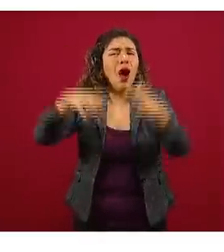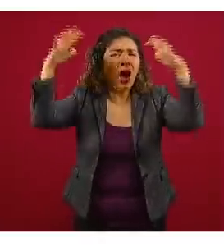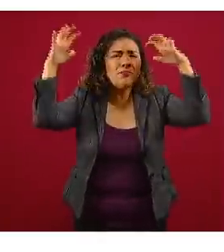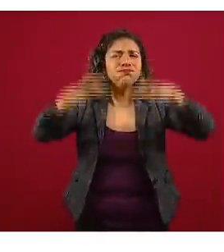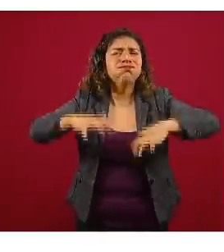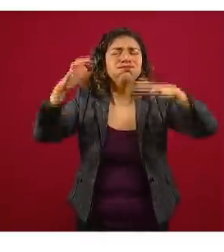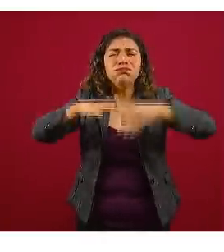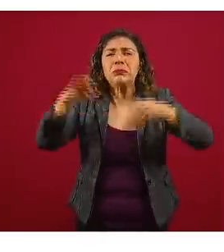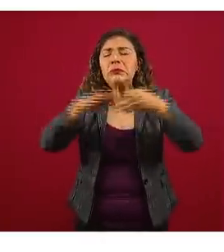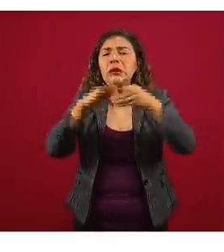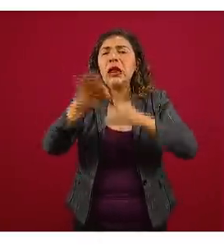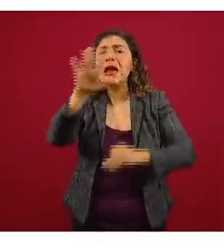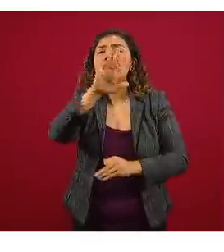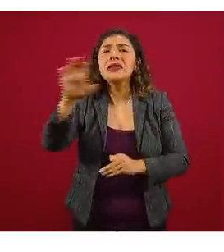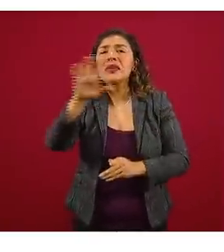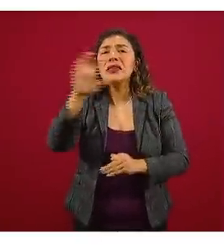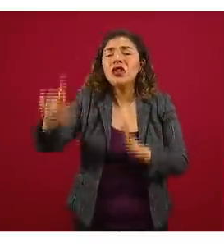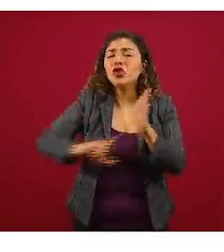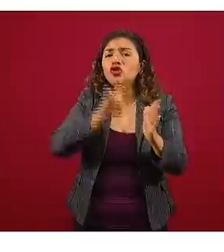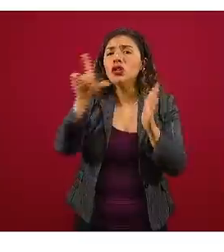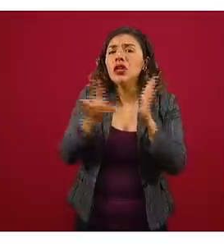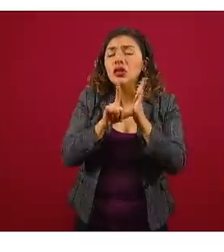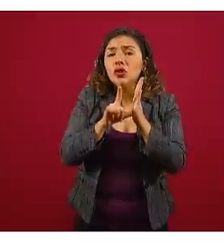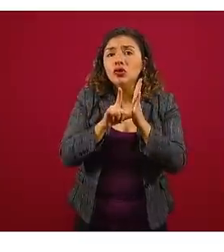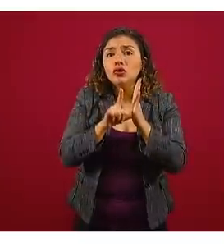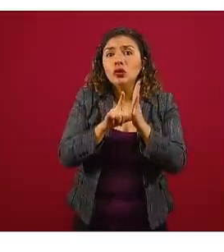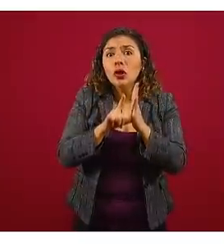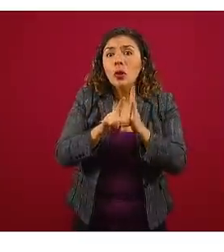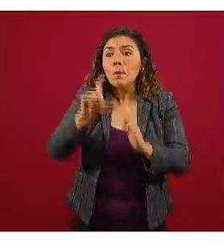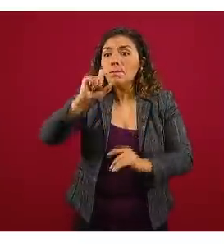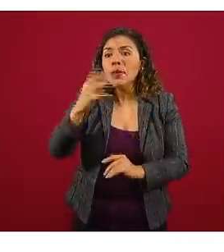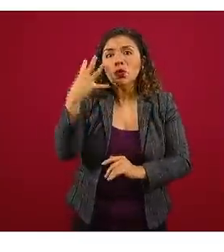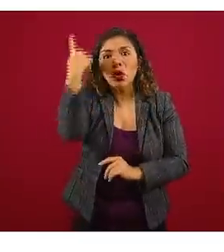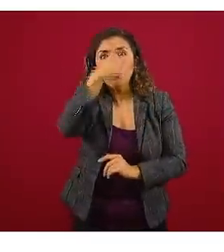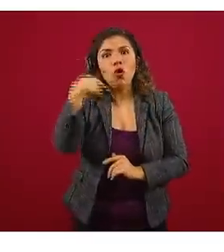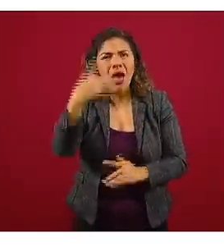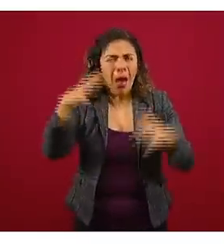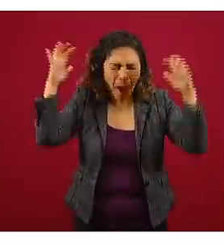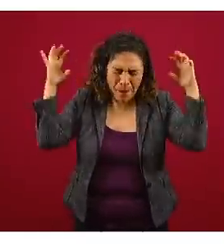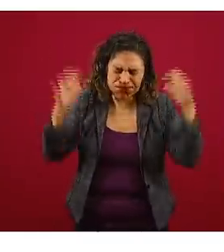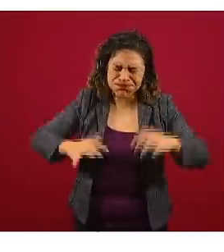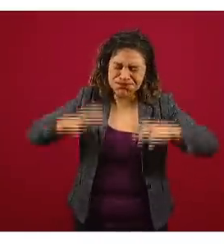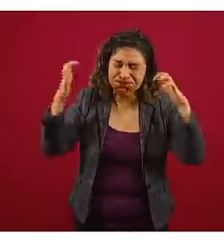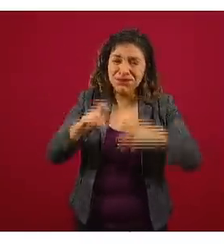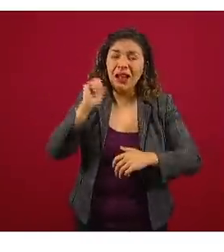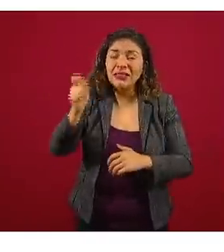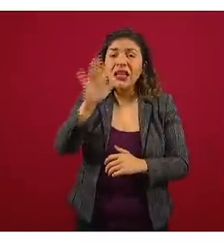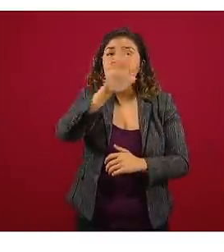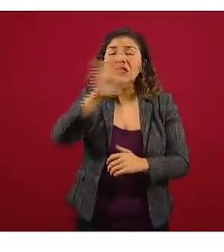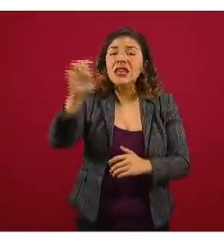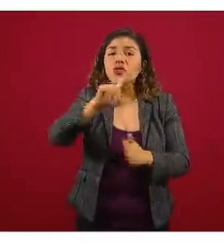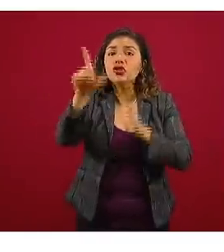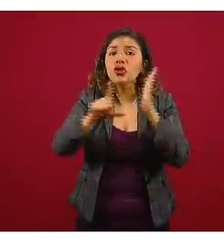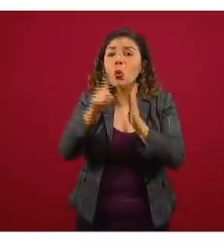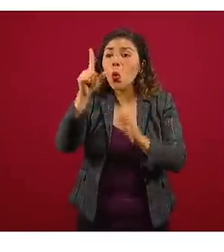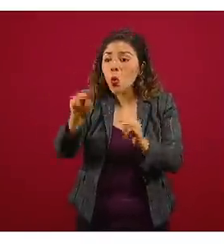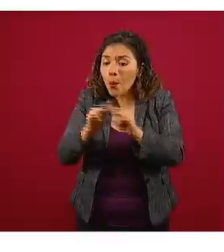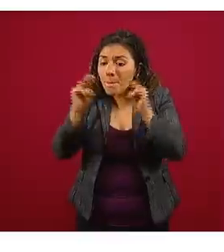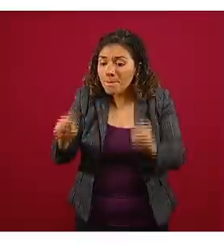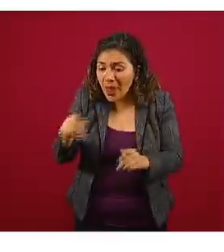de 500 litros en 24 horas esto quiere decir 500 litros en un metro cuadrado